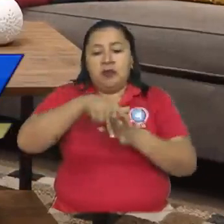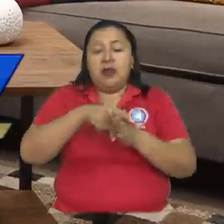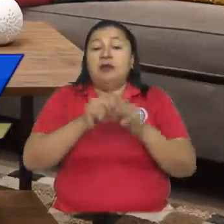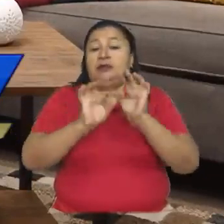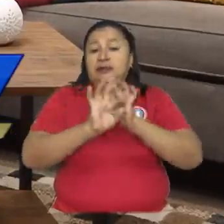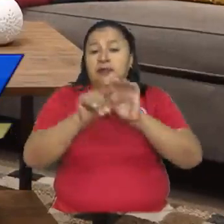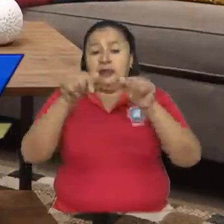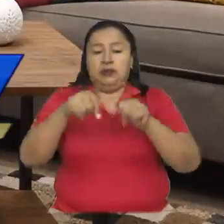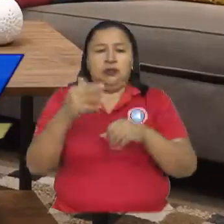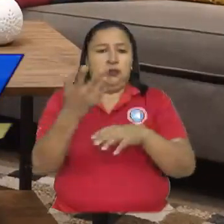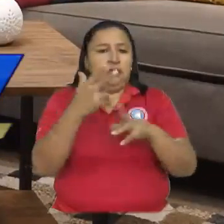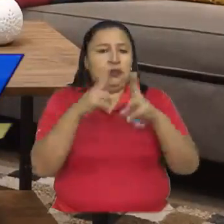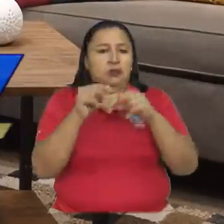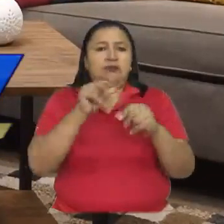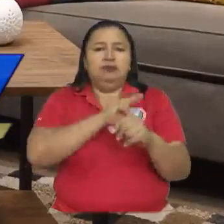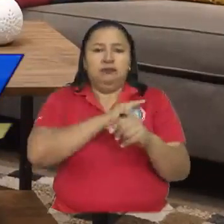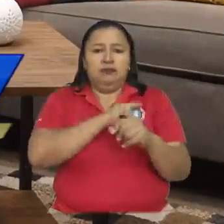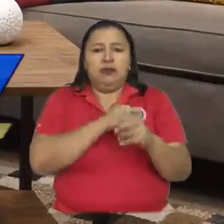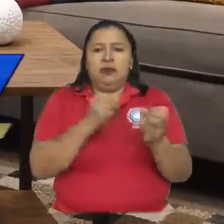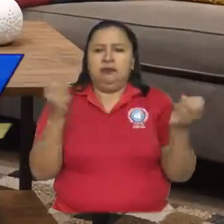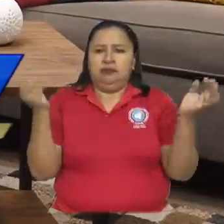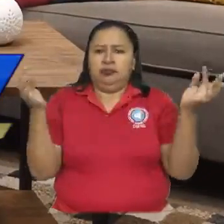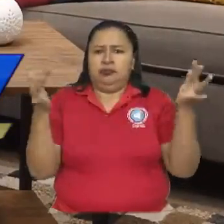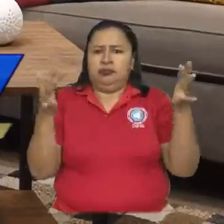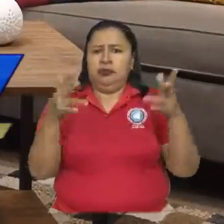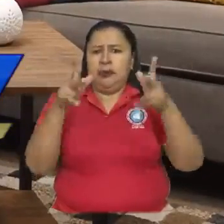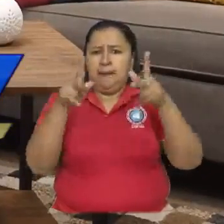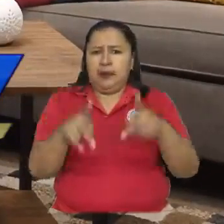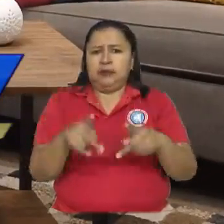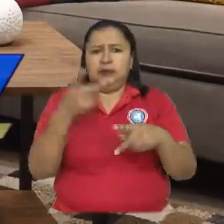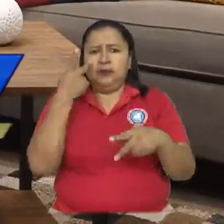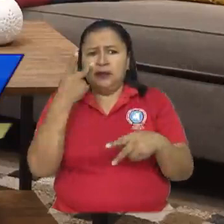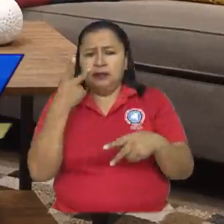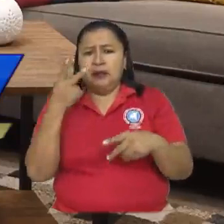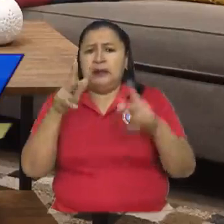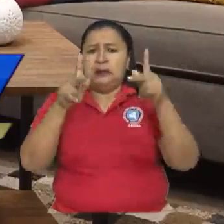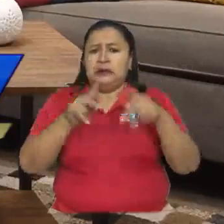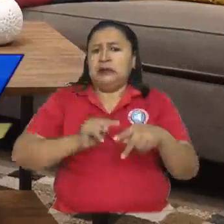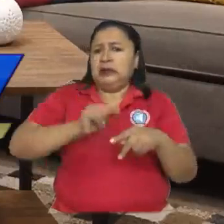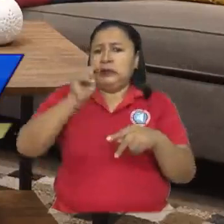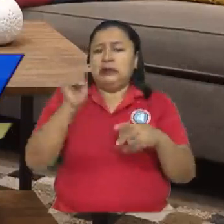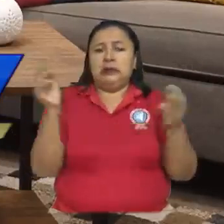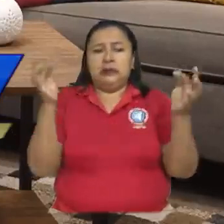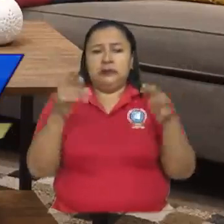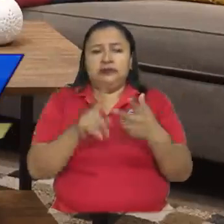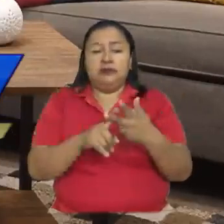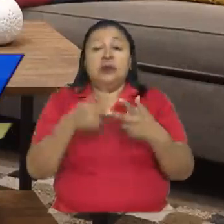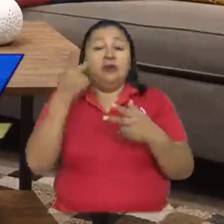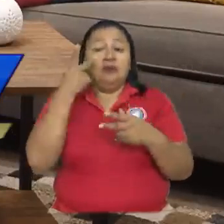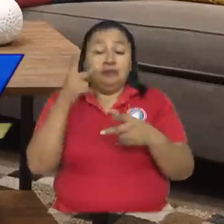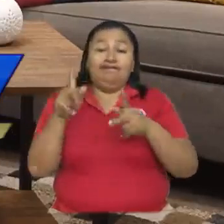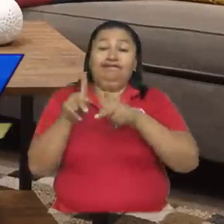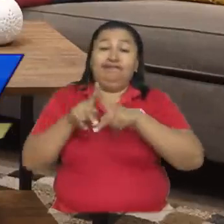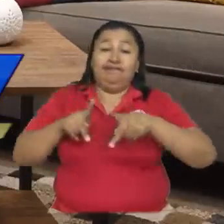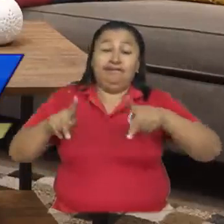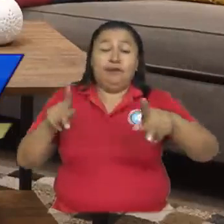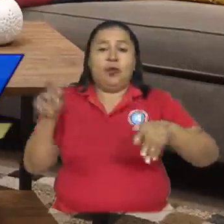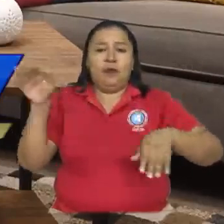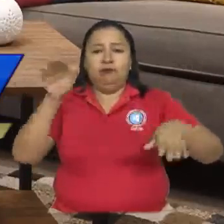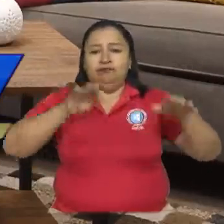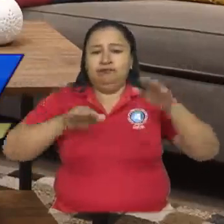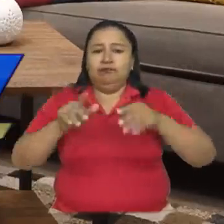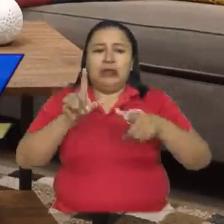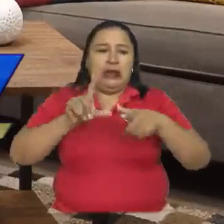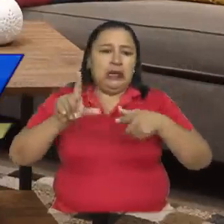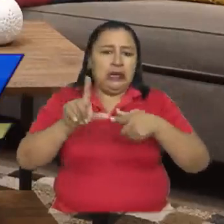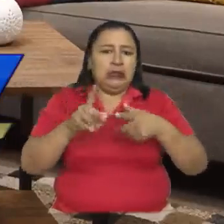país, donde hubo un desborde de la población norteña. Vimos las playas, todo lo que